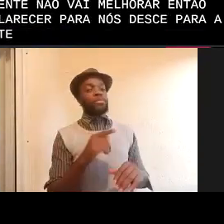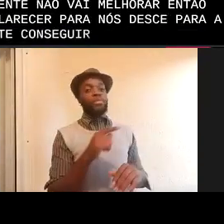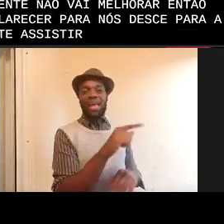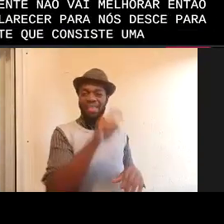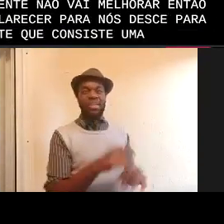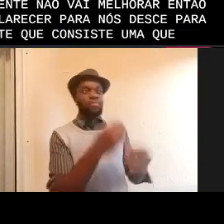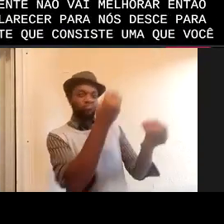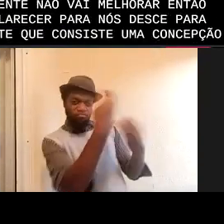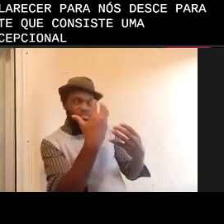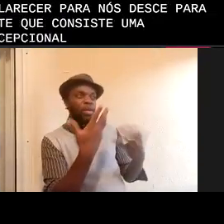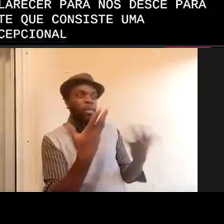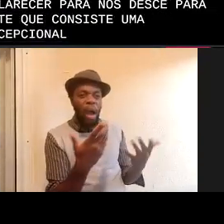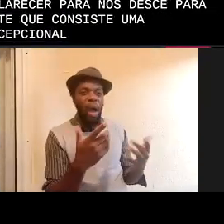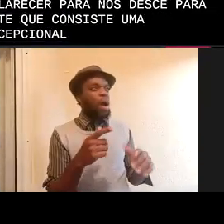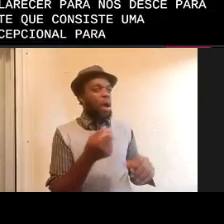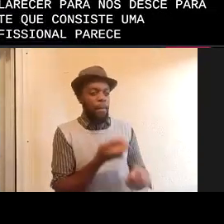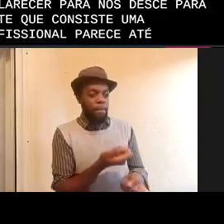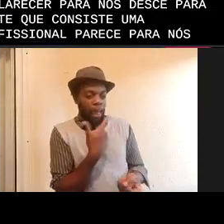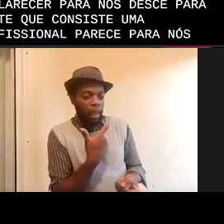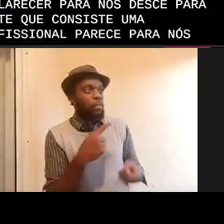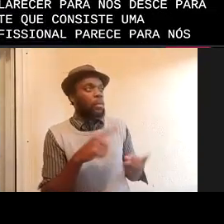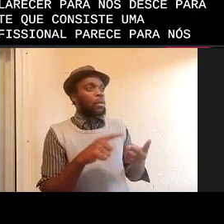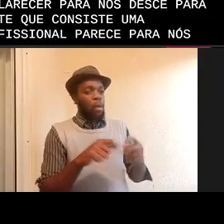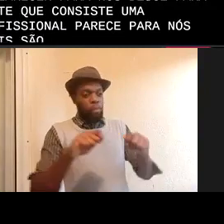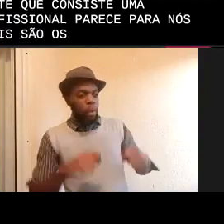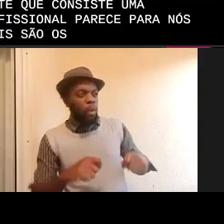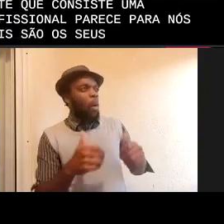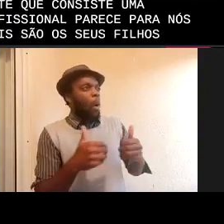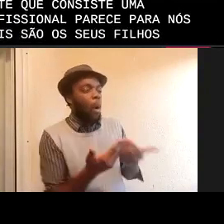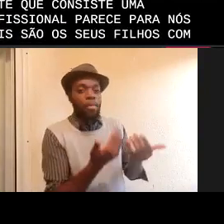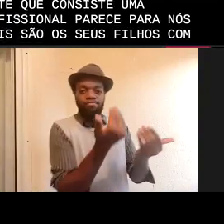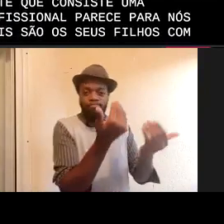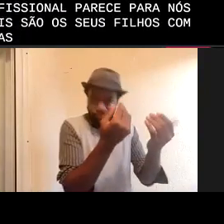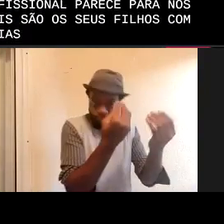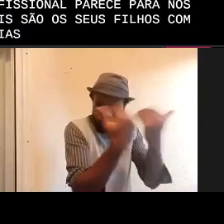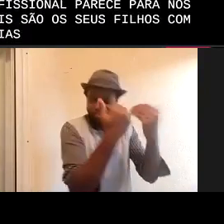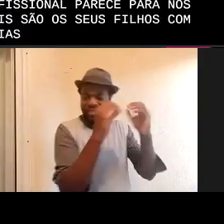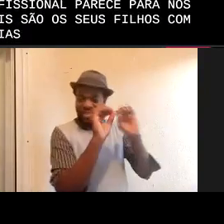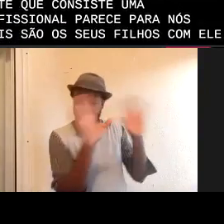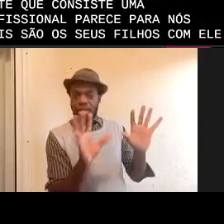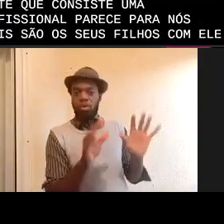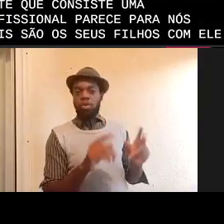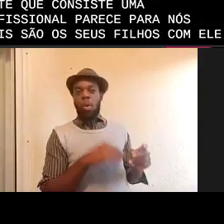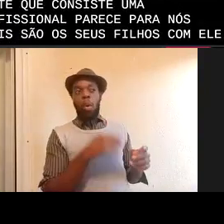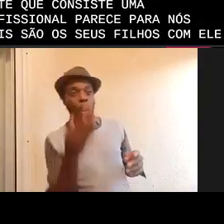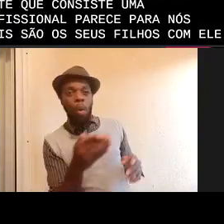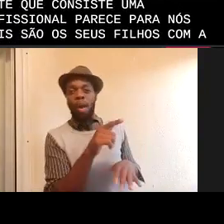no se explica bien cuáles van a ser los efectos secundarios y a qué debe la